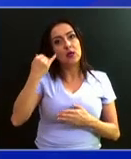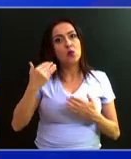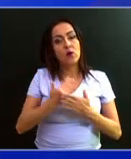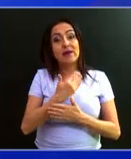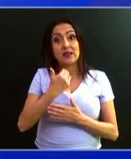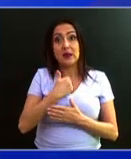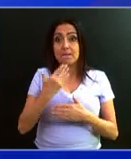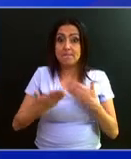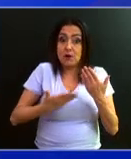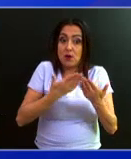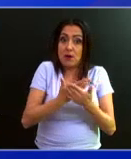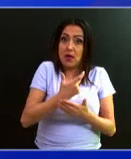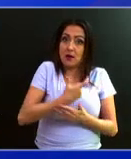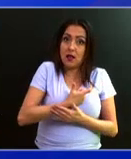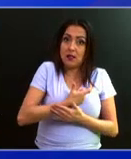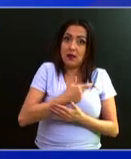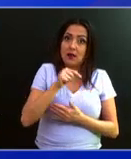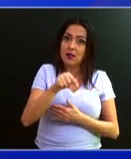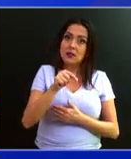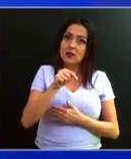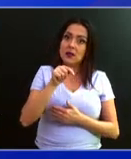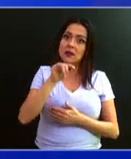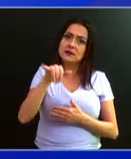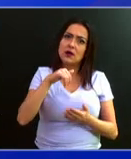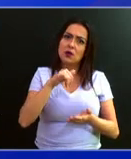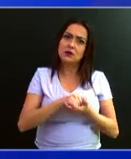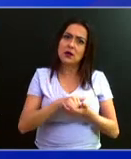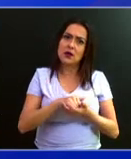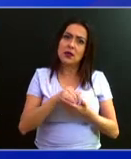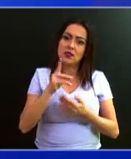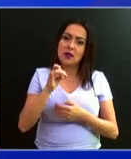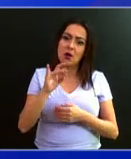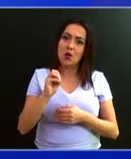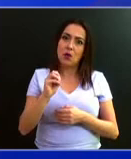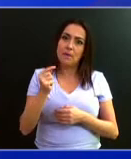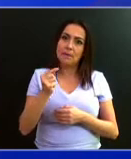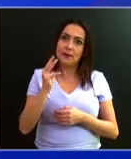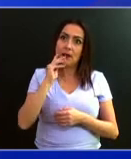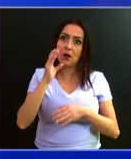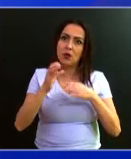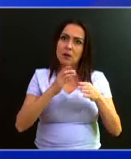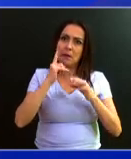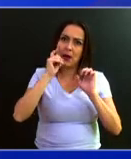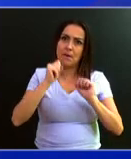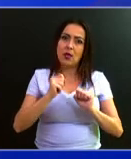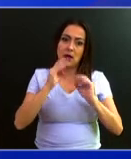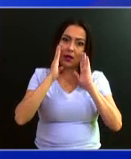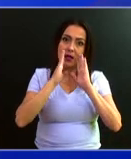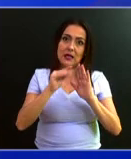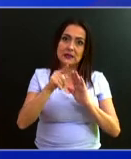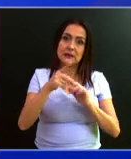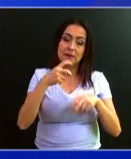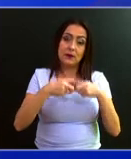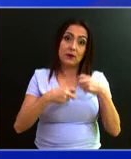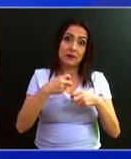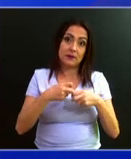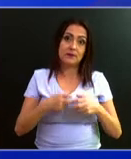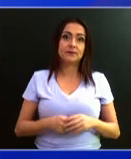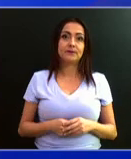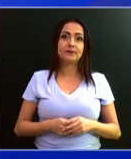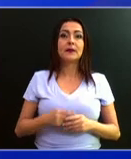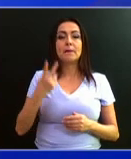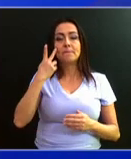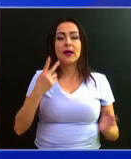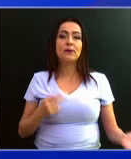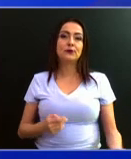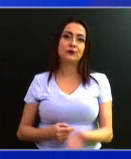estaría proponiendo el alcalde de Josefino, don Diego Miranda, a los comercios para poder abordar dicha problemática? Lo ven